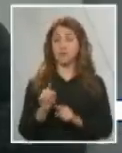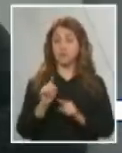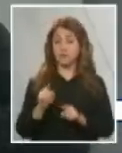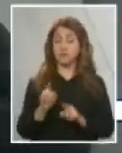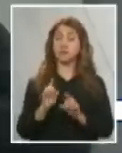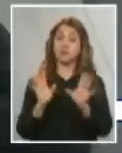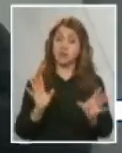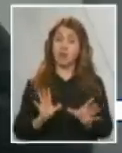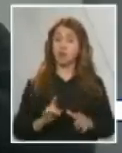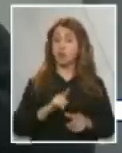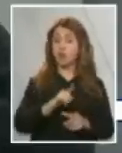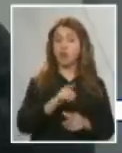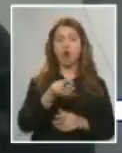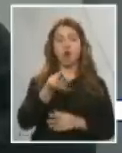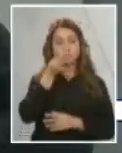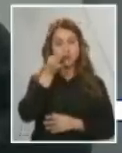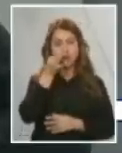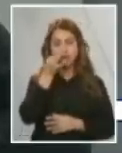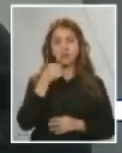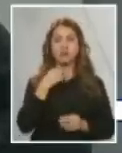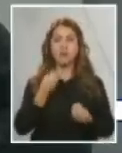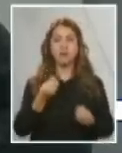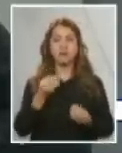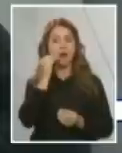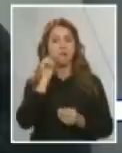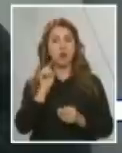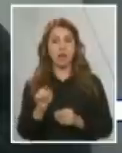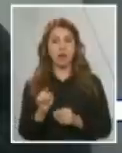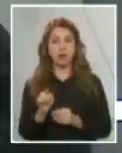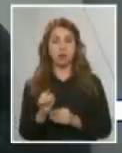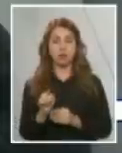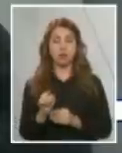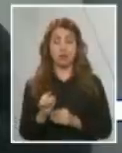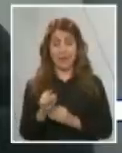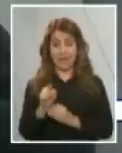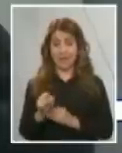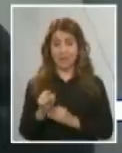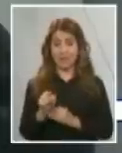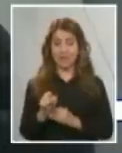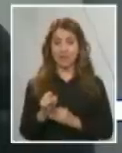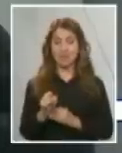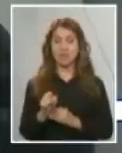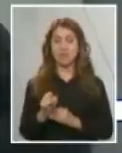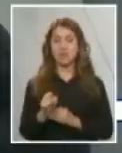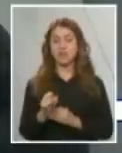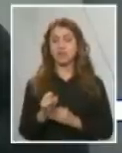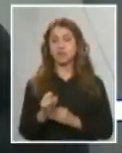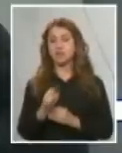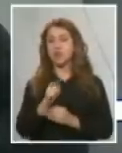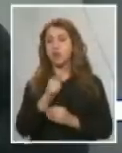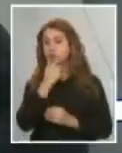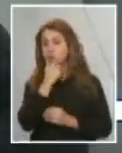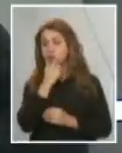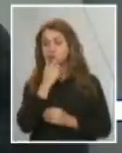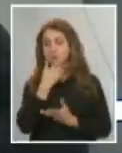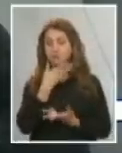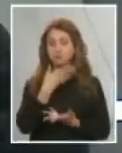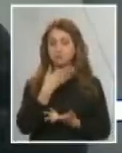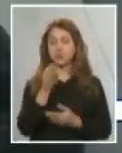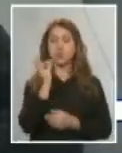ese caso, claro, ella observa todo lo que le pasaba y ahí, a través de esa inquietud,